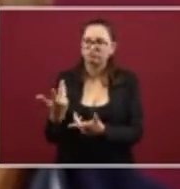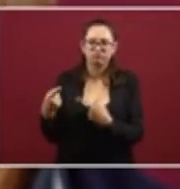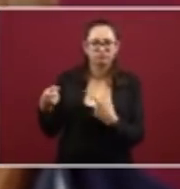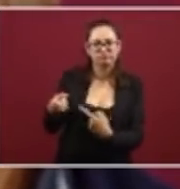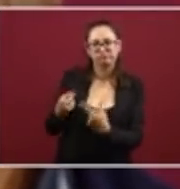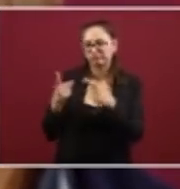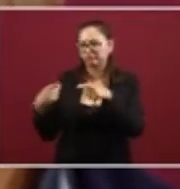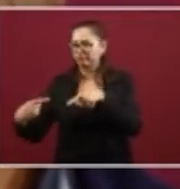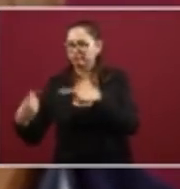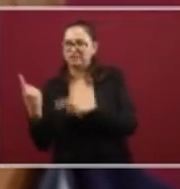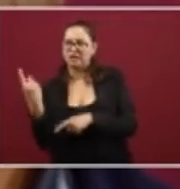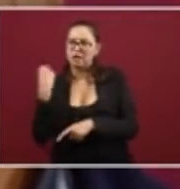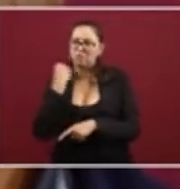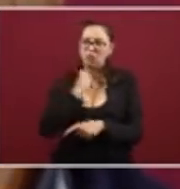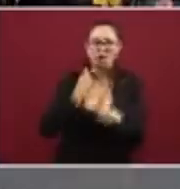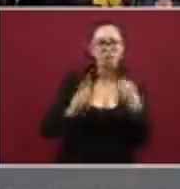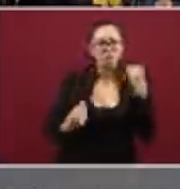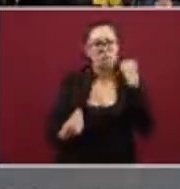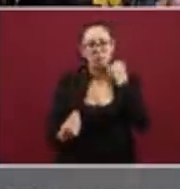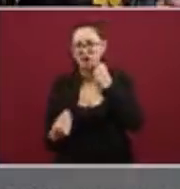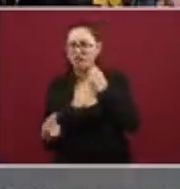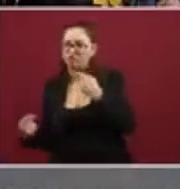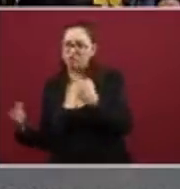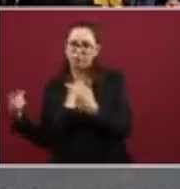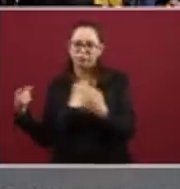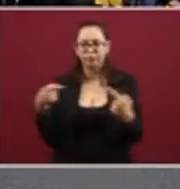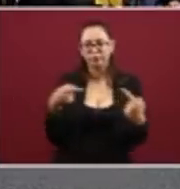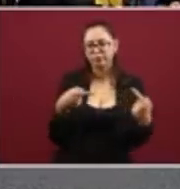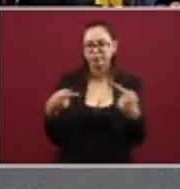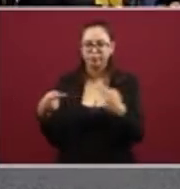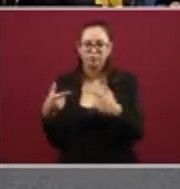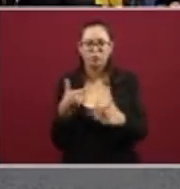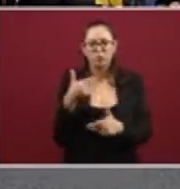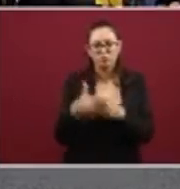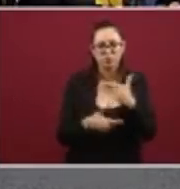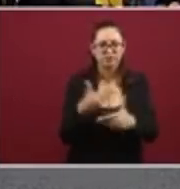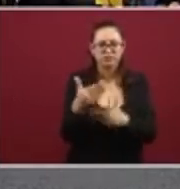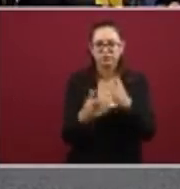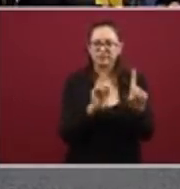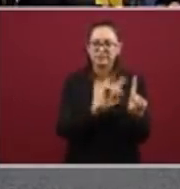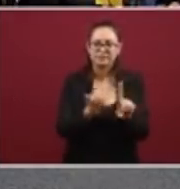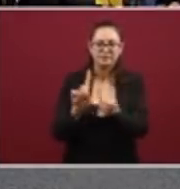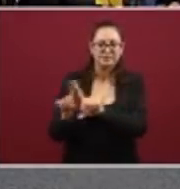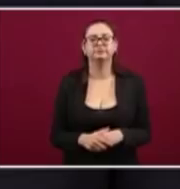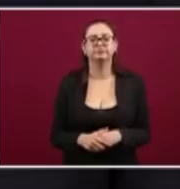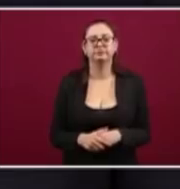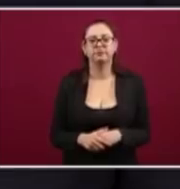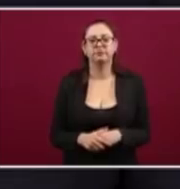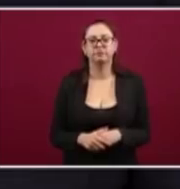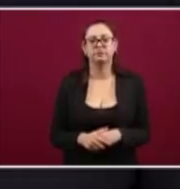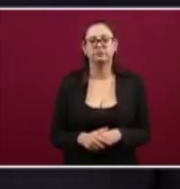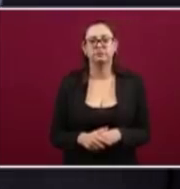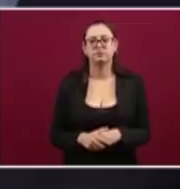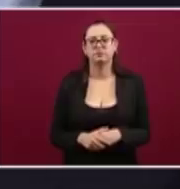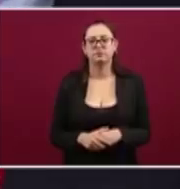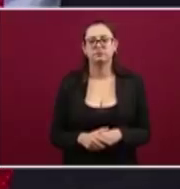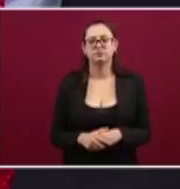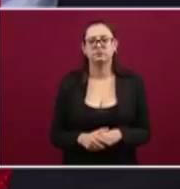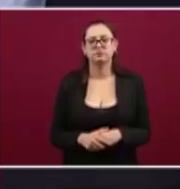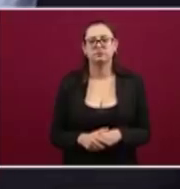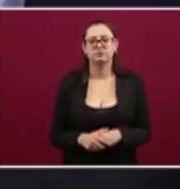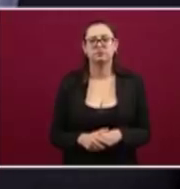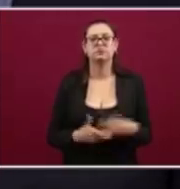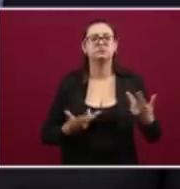a mexico el presidente andrés manuel lópez obrador se dijo optimista de que habrá buenos resultados mantener relaciones